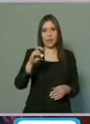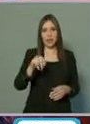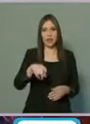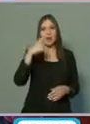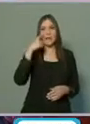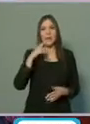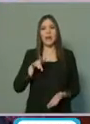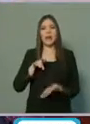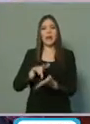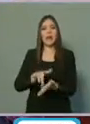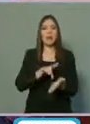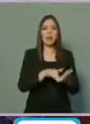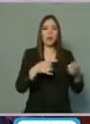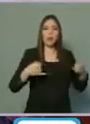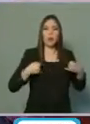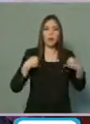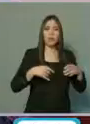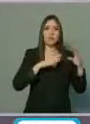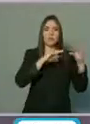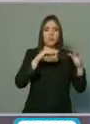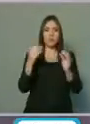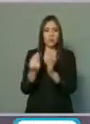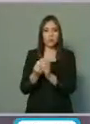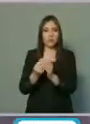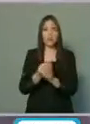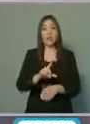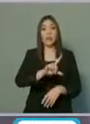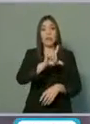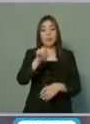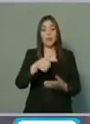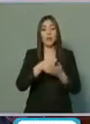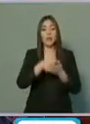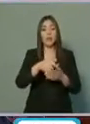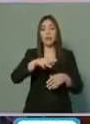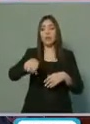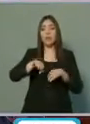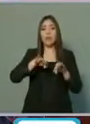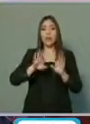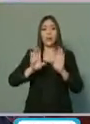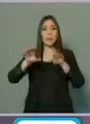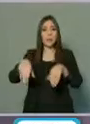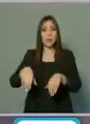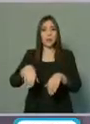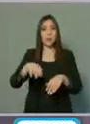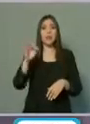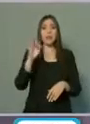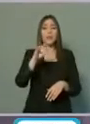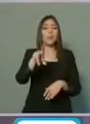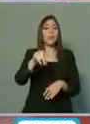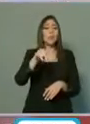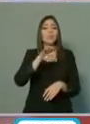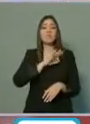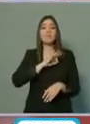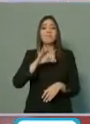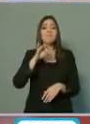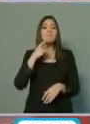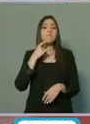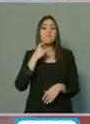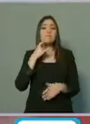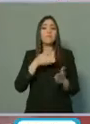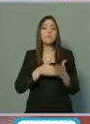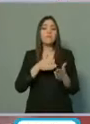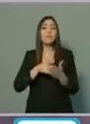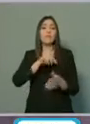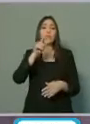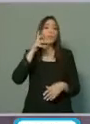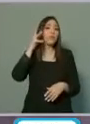jóvenes, los capacitamos y después les damos un empleo. Pero si no tienen esta cualidad de persistir, lo más seguro es que no